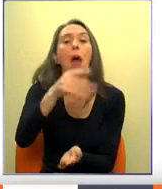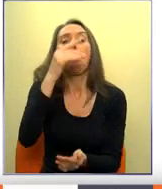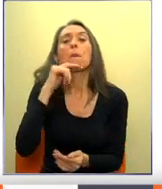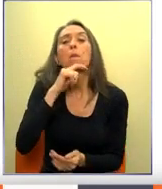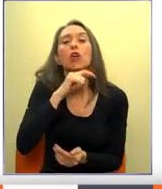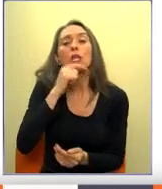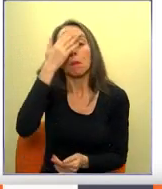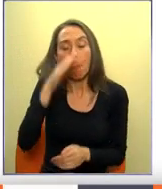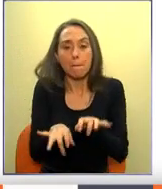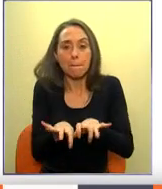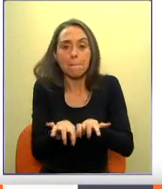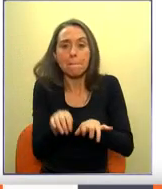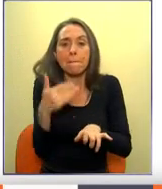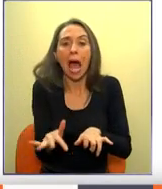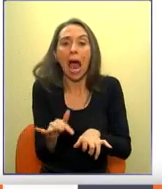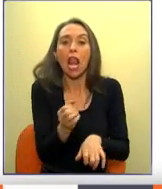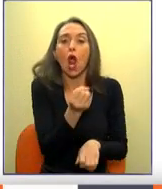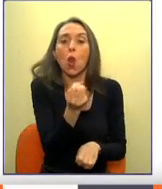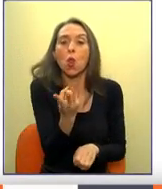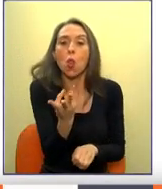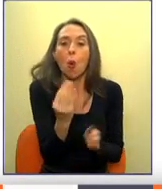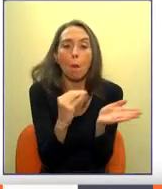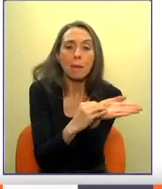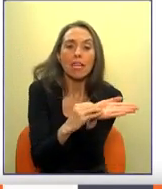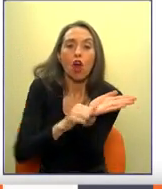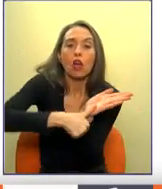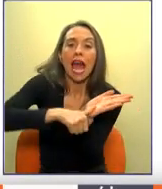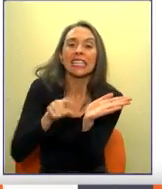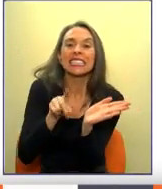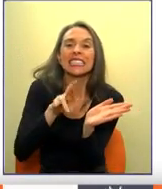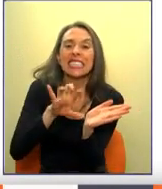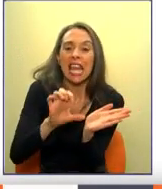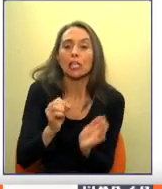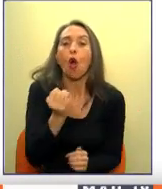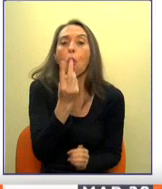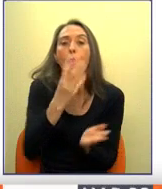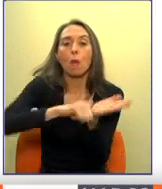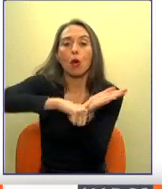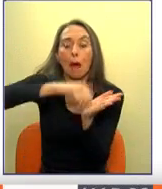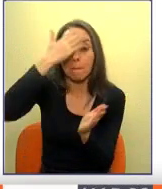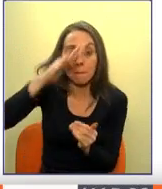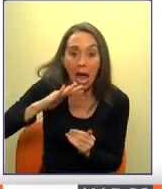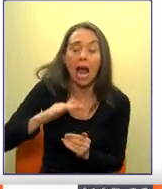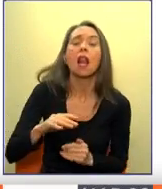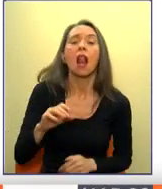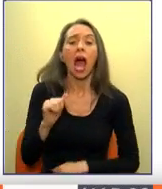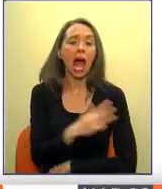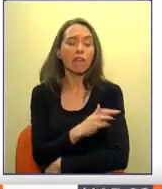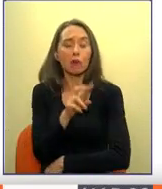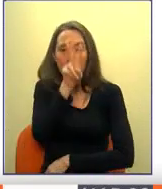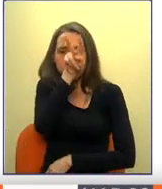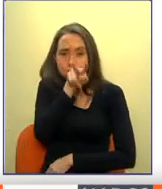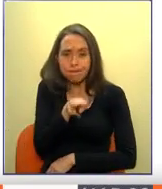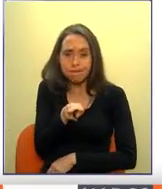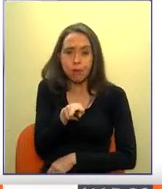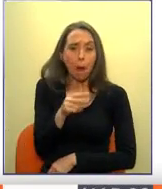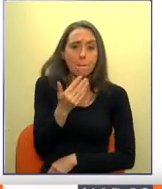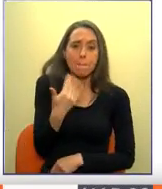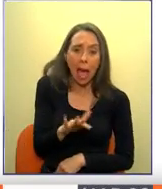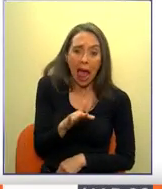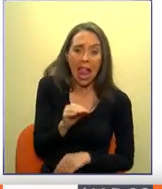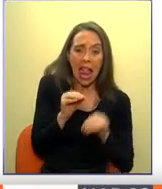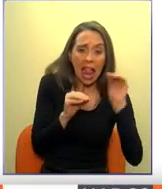el número de serie, por ejemplo, o el RUT no corresponde, en esos casos la administradora se pondrá en contacto con cada una de las personas para